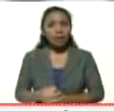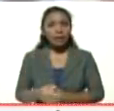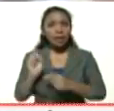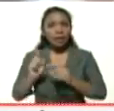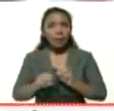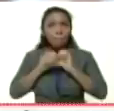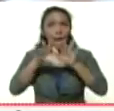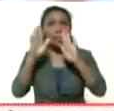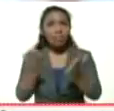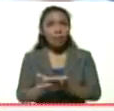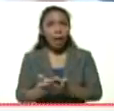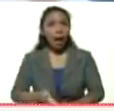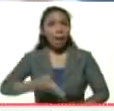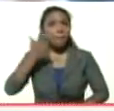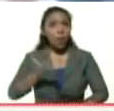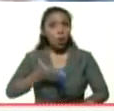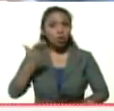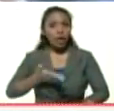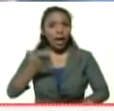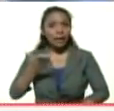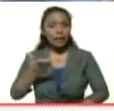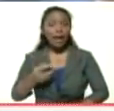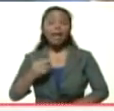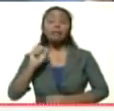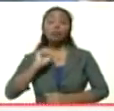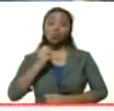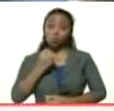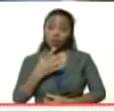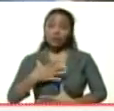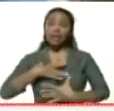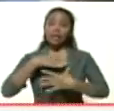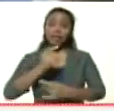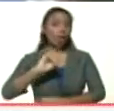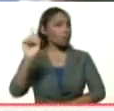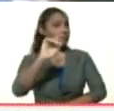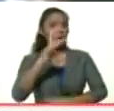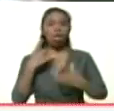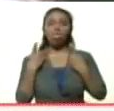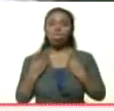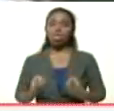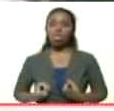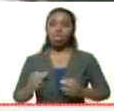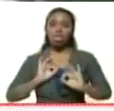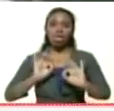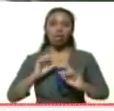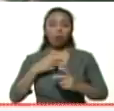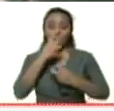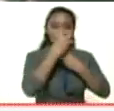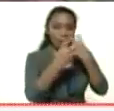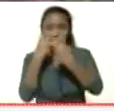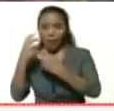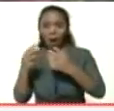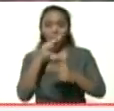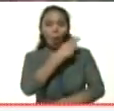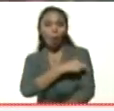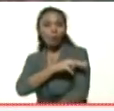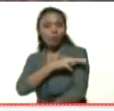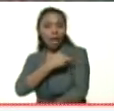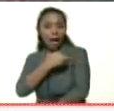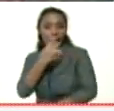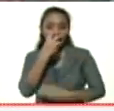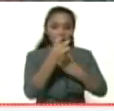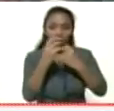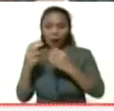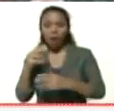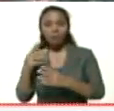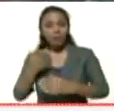pandemia. Es muy importante, ha sido muy interesante, no han descansado en el trabajo visitando los hospitales Centinela, visitando